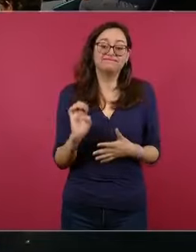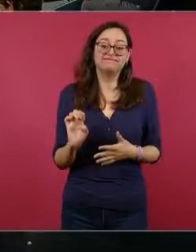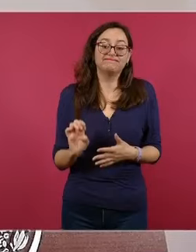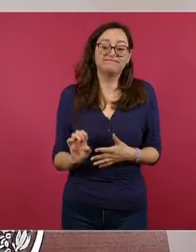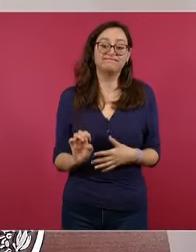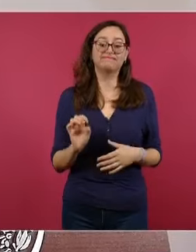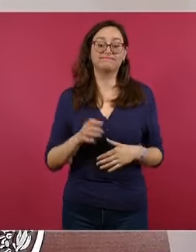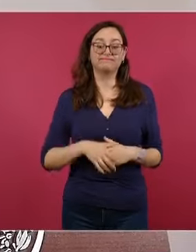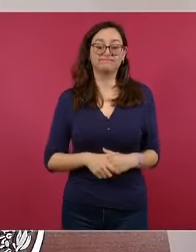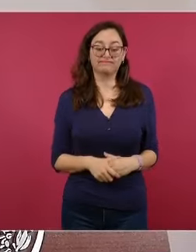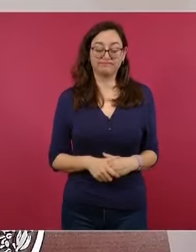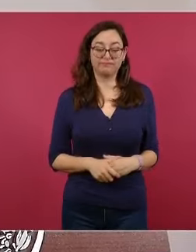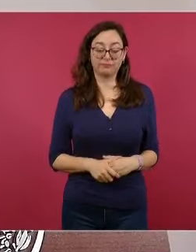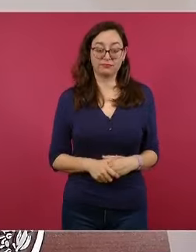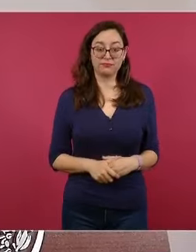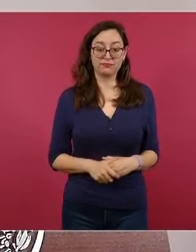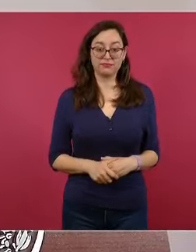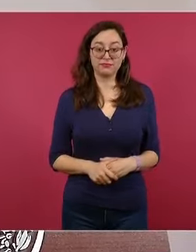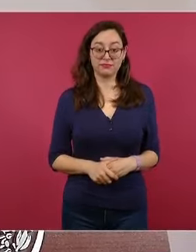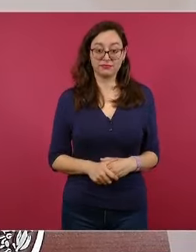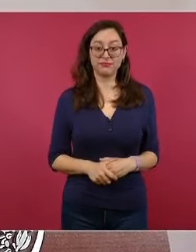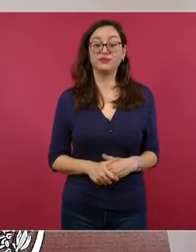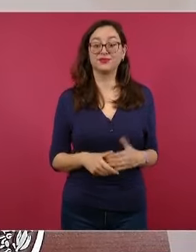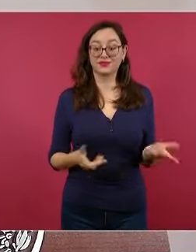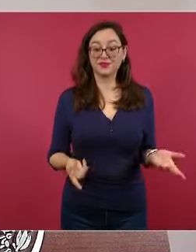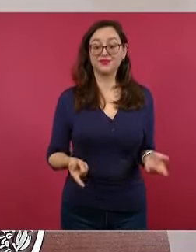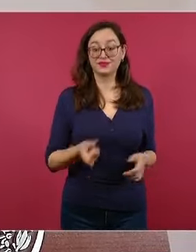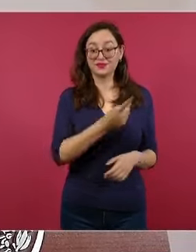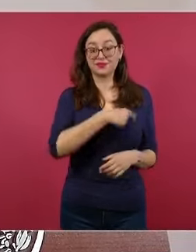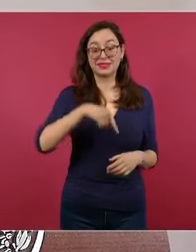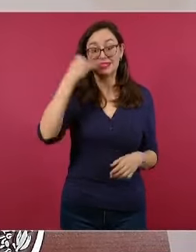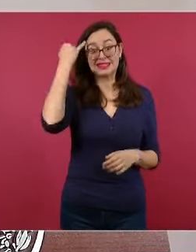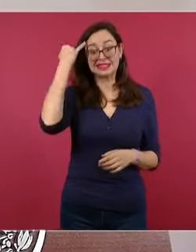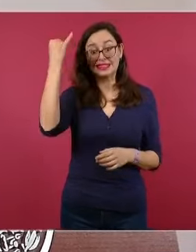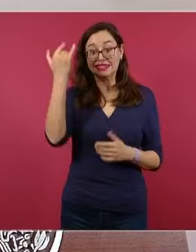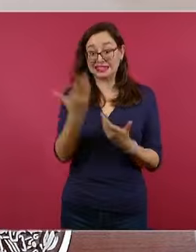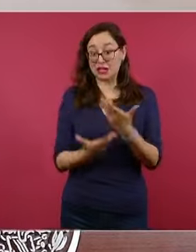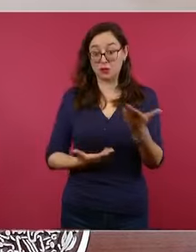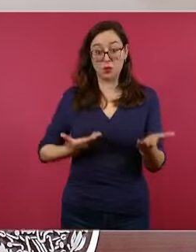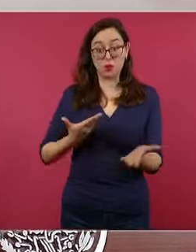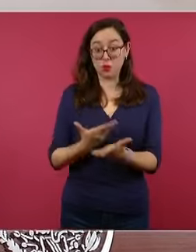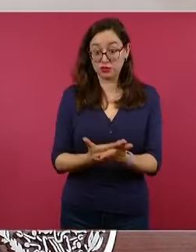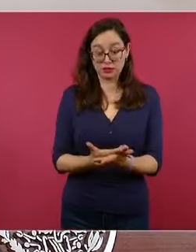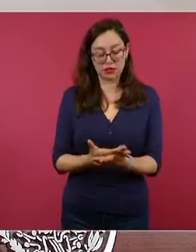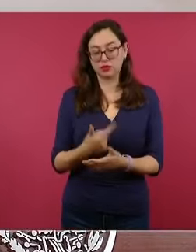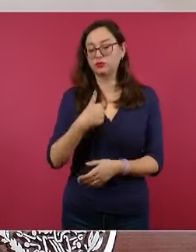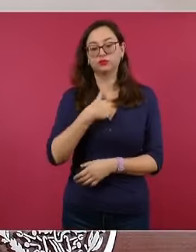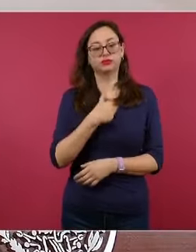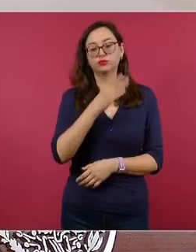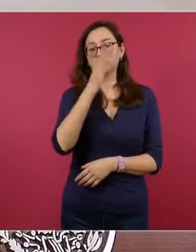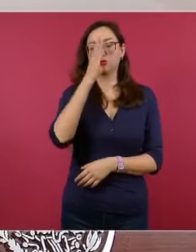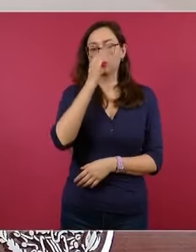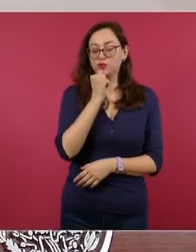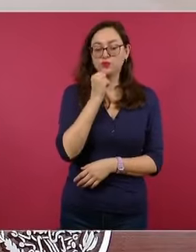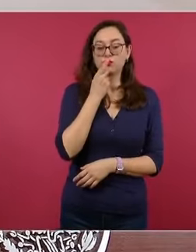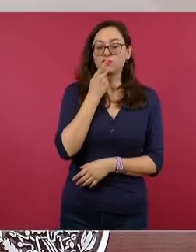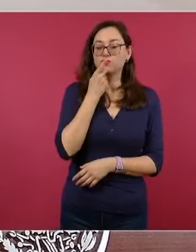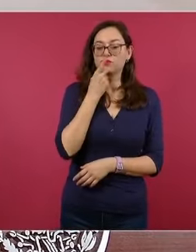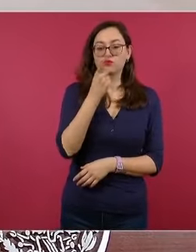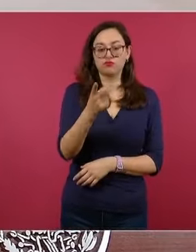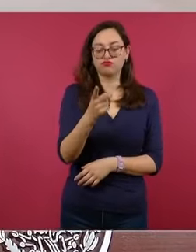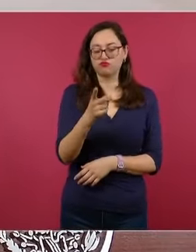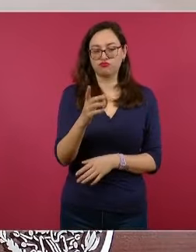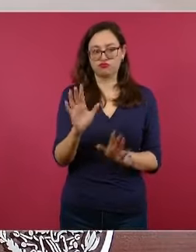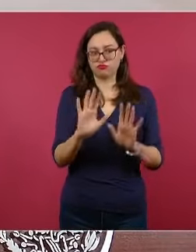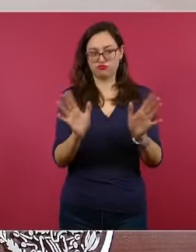entonces por eso pues esas propuestas no no puedo hablar de eso en lo específico pero si